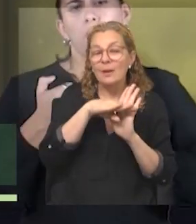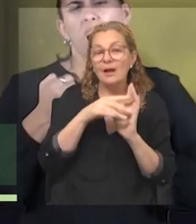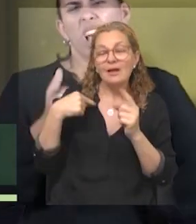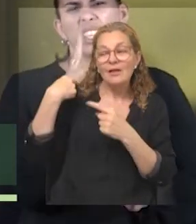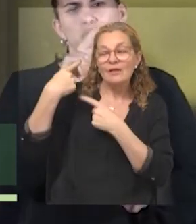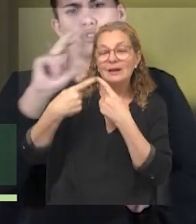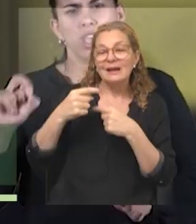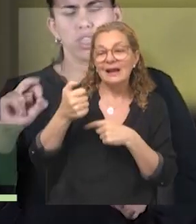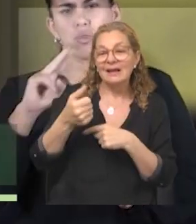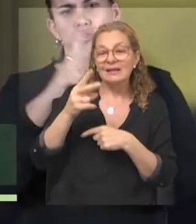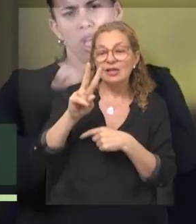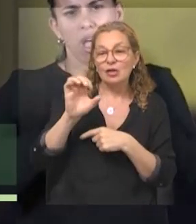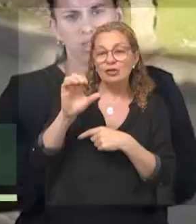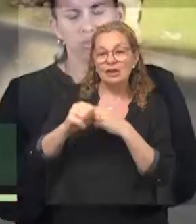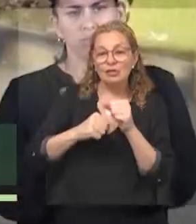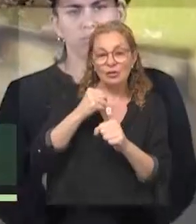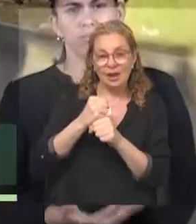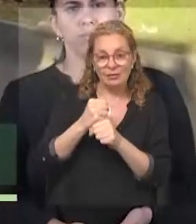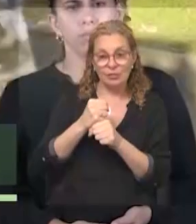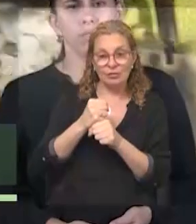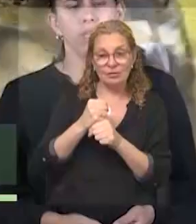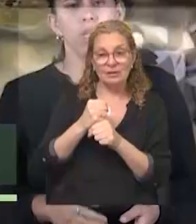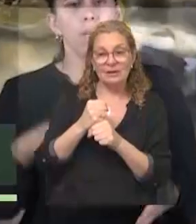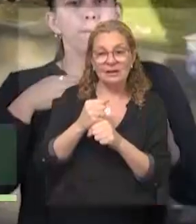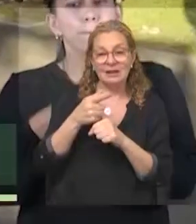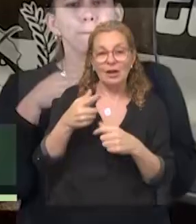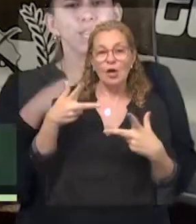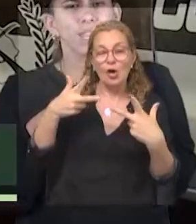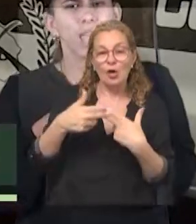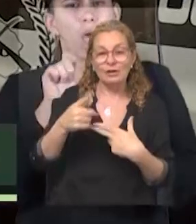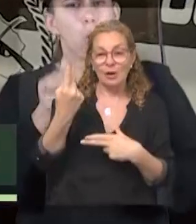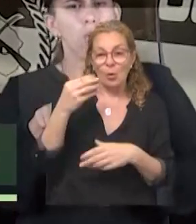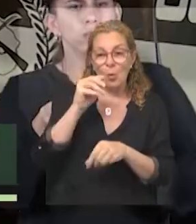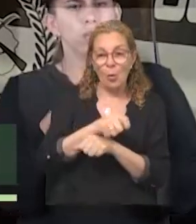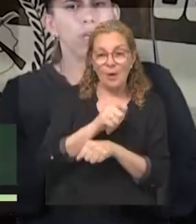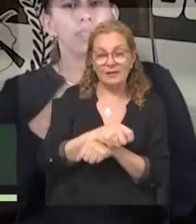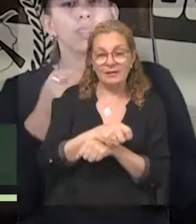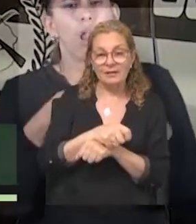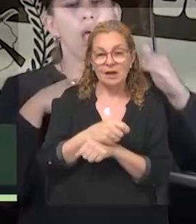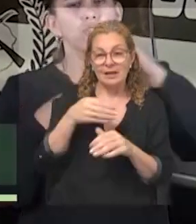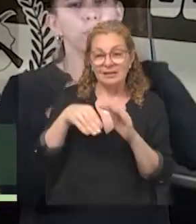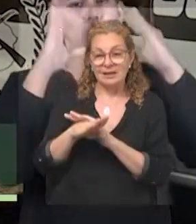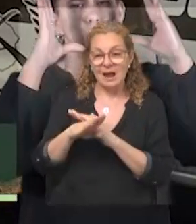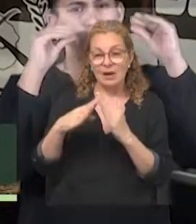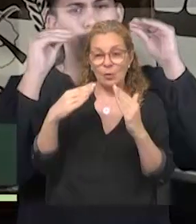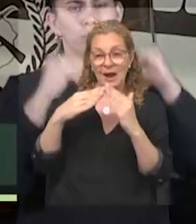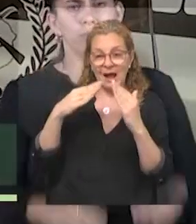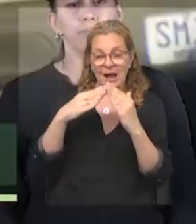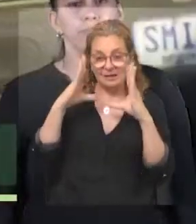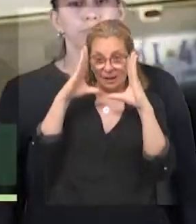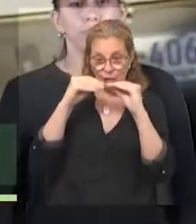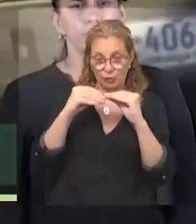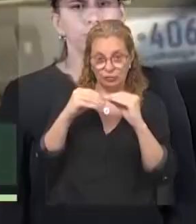desde hace casi 200 años y que impide a un juez Ordenar el allanamiento a una casa durante la